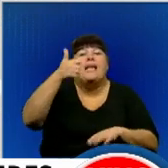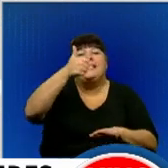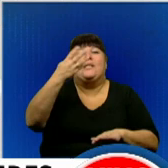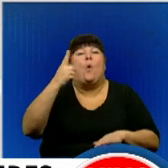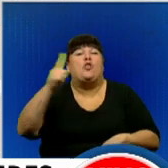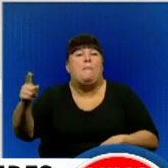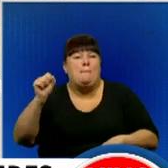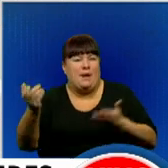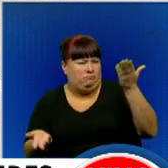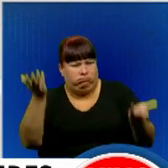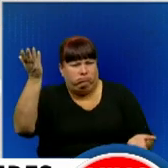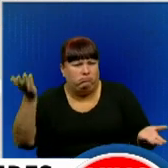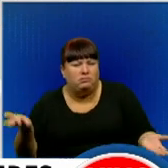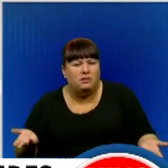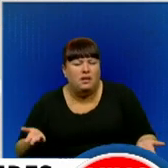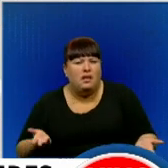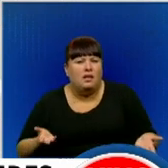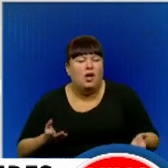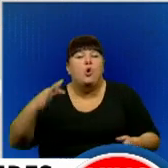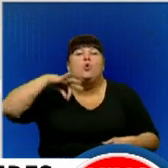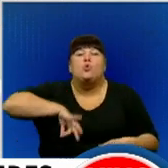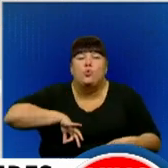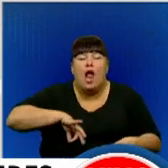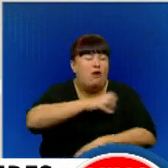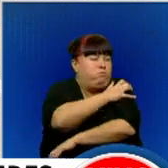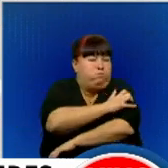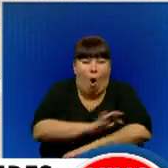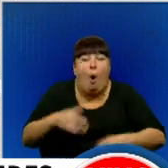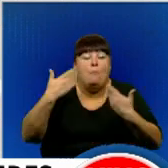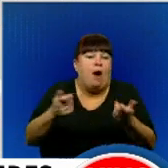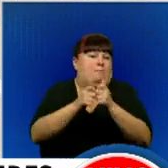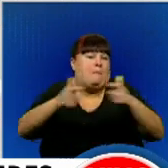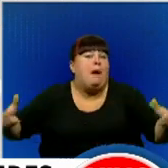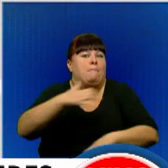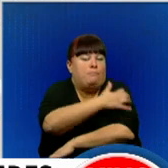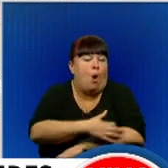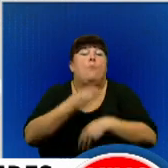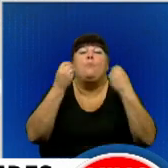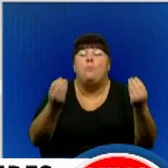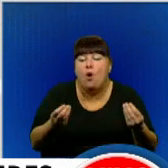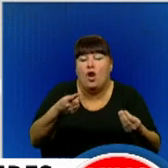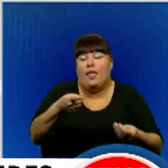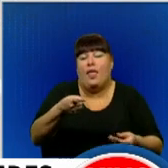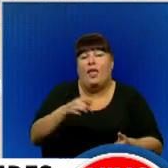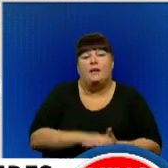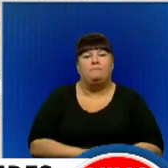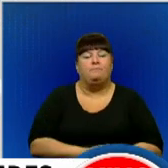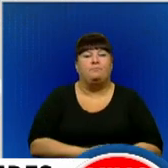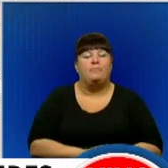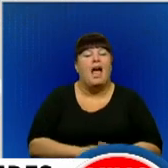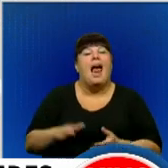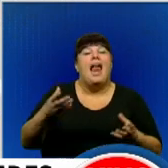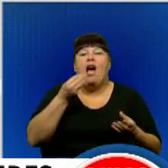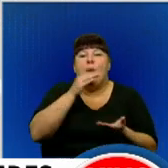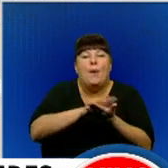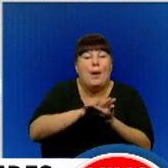mil salarios de pobreza por eso crece la pobreza porque la canasta